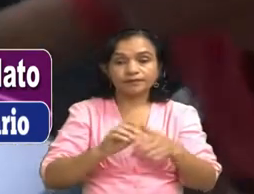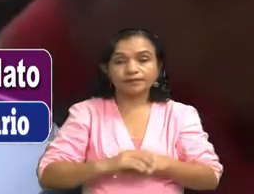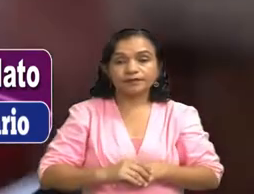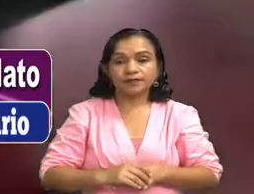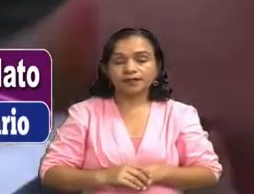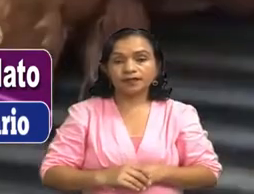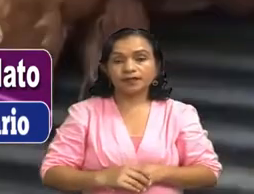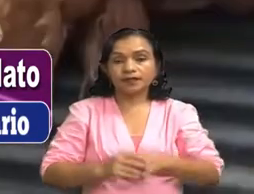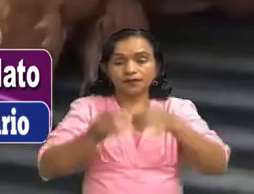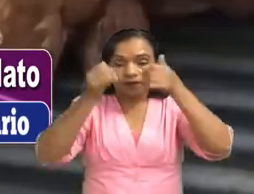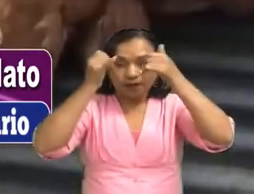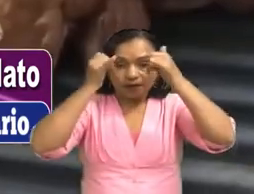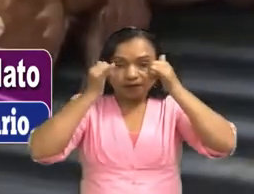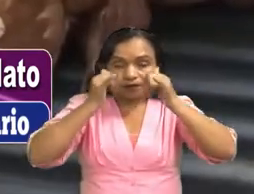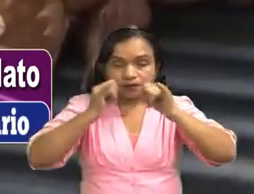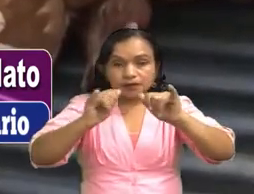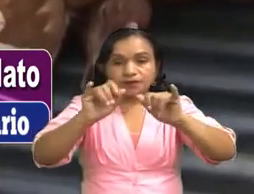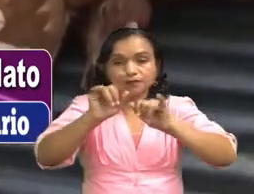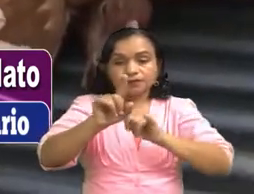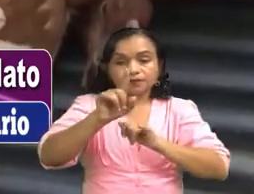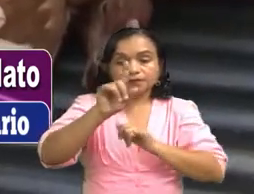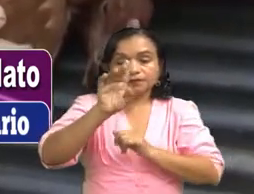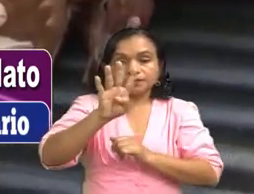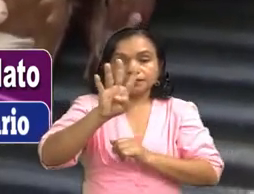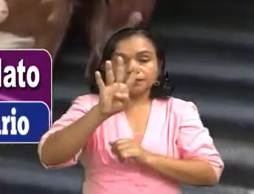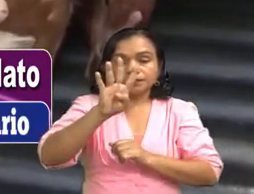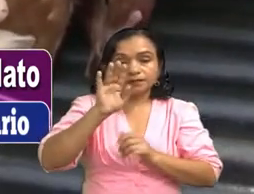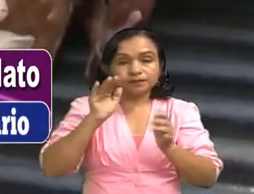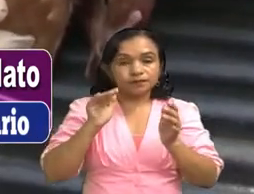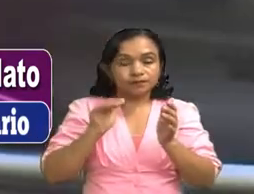Bovinos identificados,